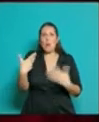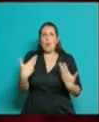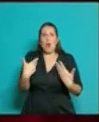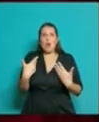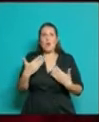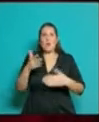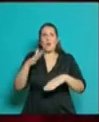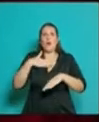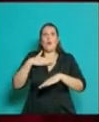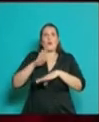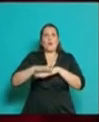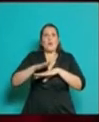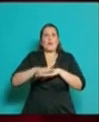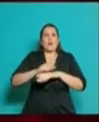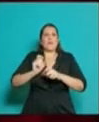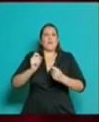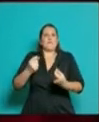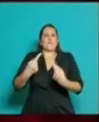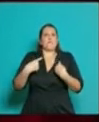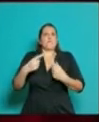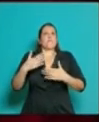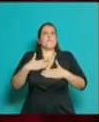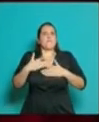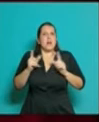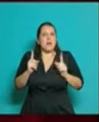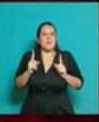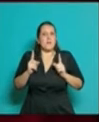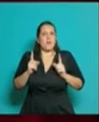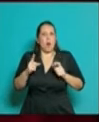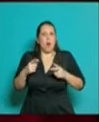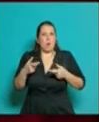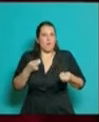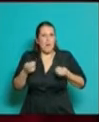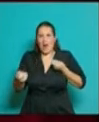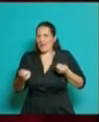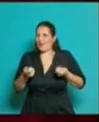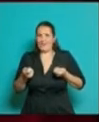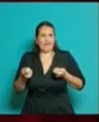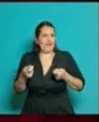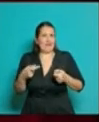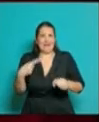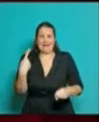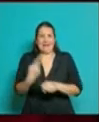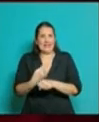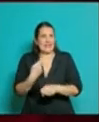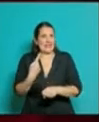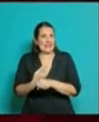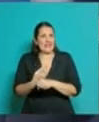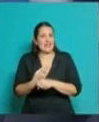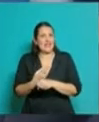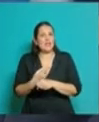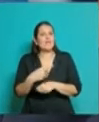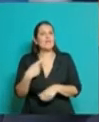que hoy la realidad son distintos a lo que maneja el gobierno, parece.